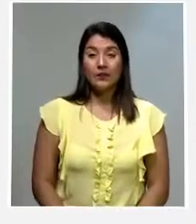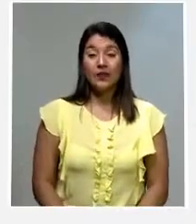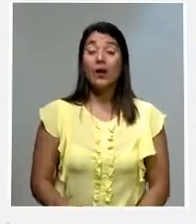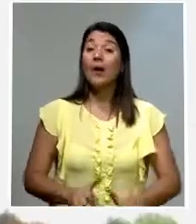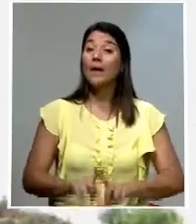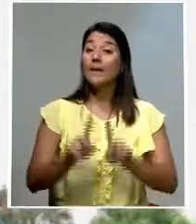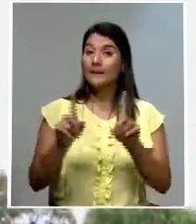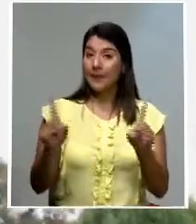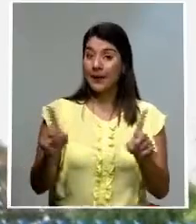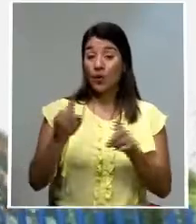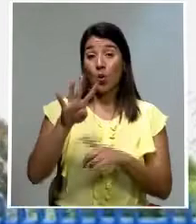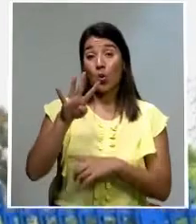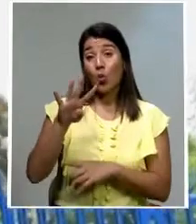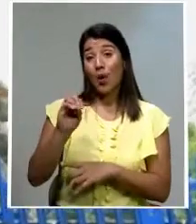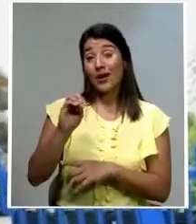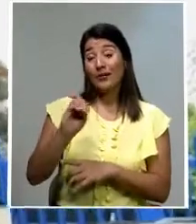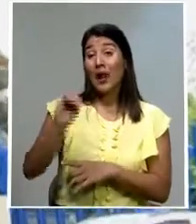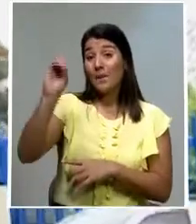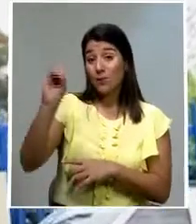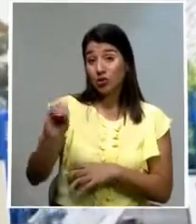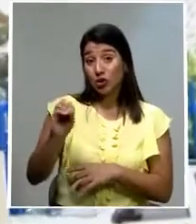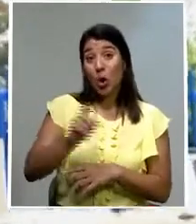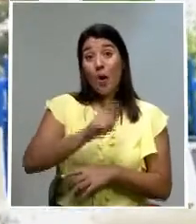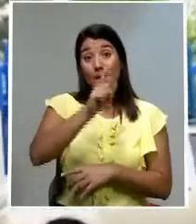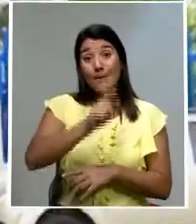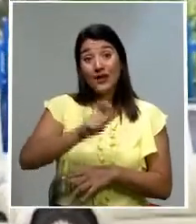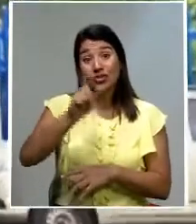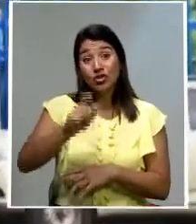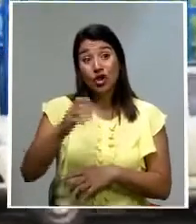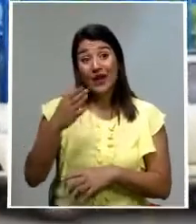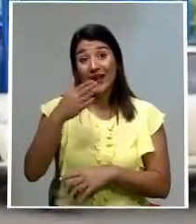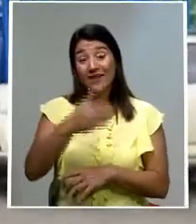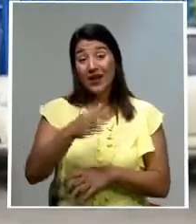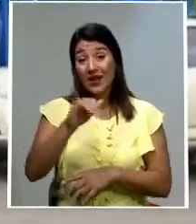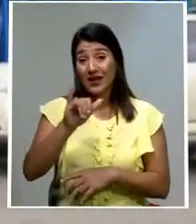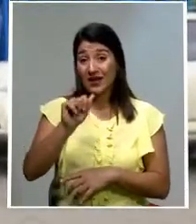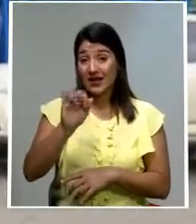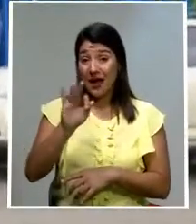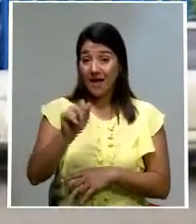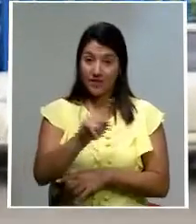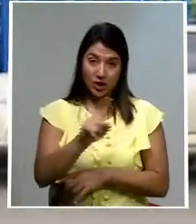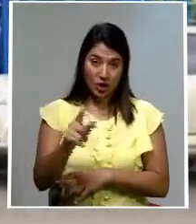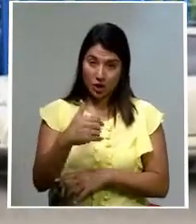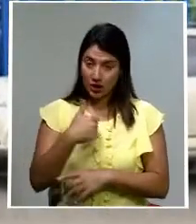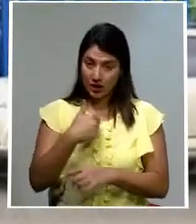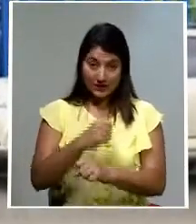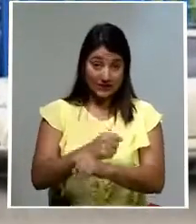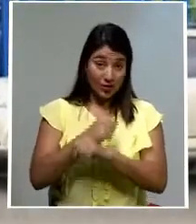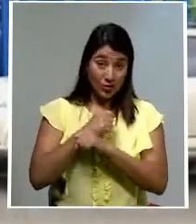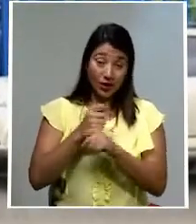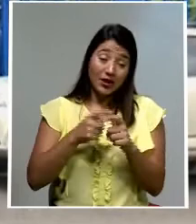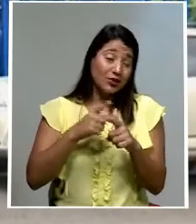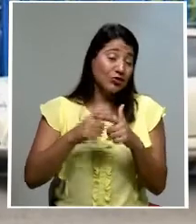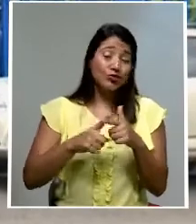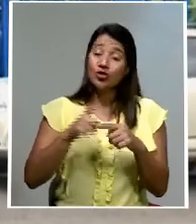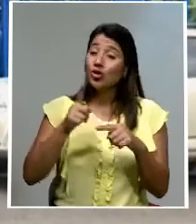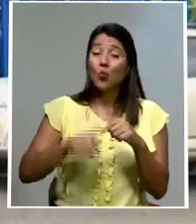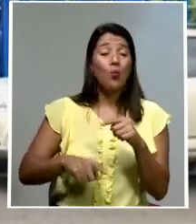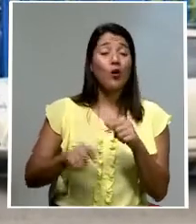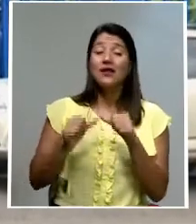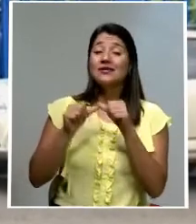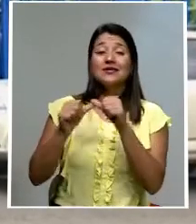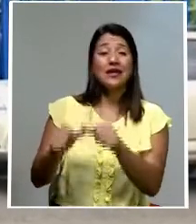Sin embargo, el 40% de las personas que asisten al IAFA no están aseguradas, por lo que no podrán continuar contando